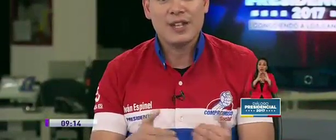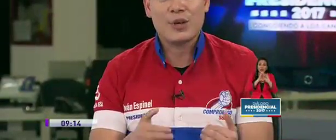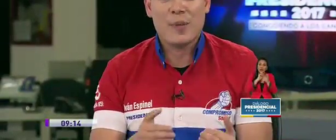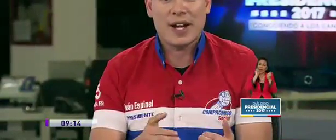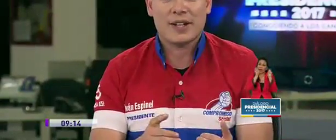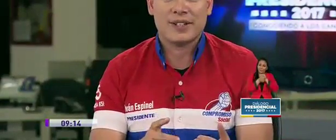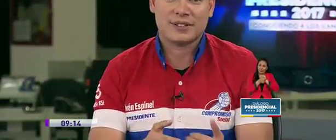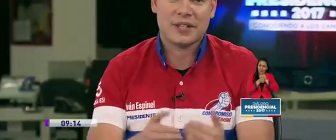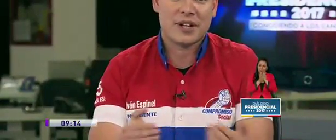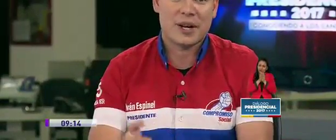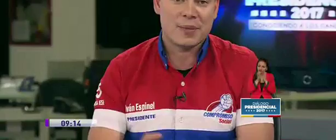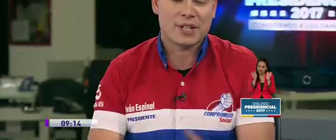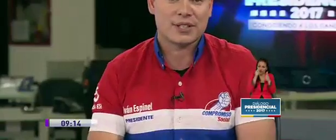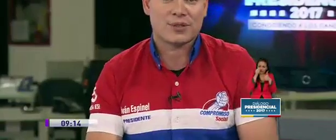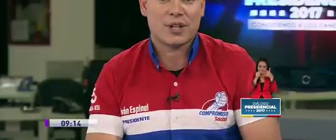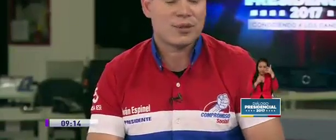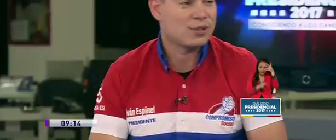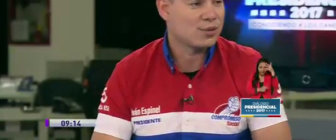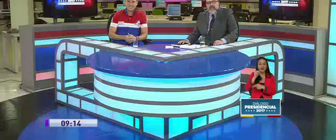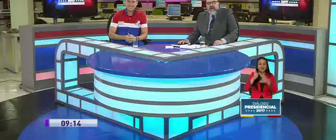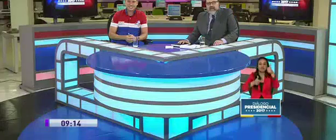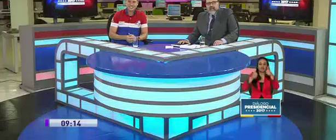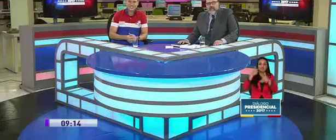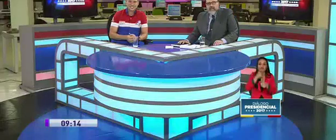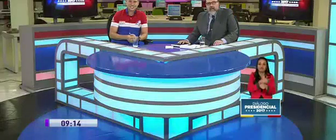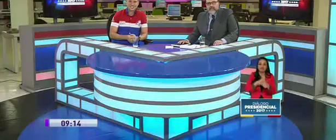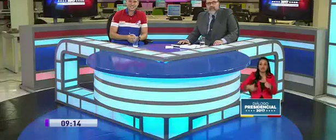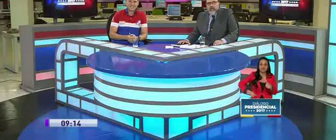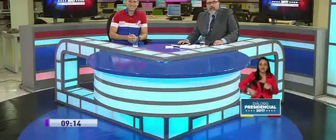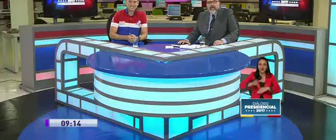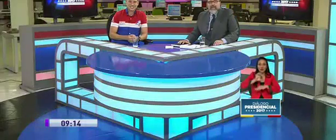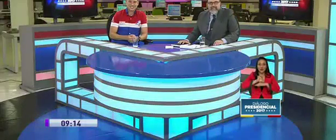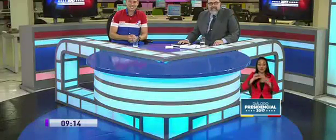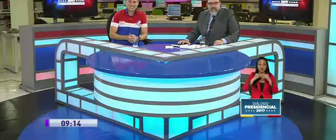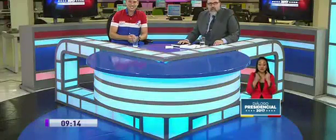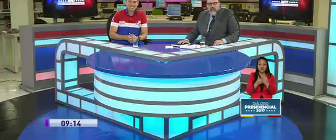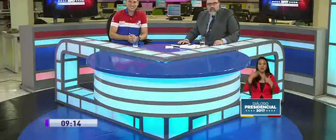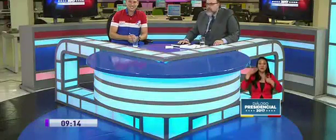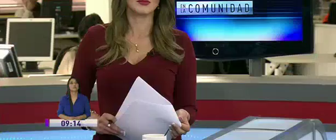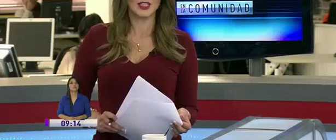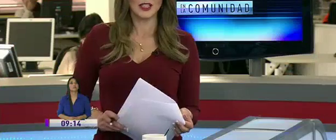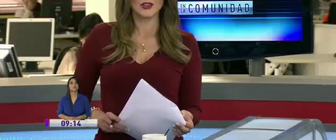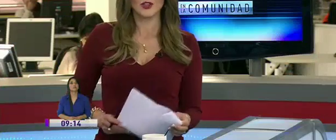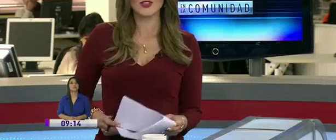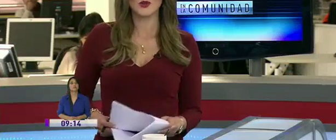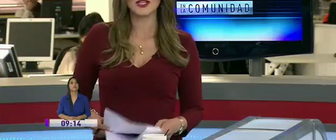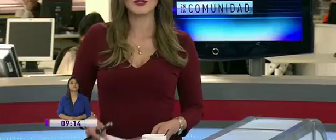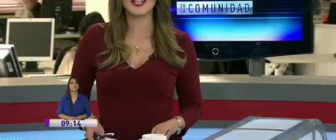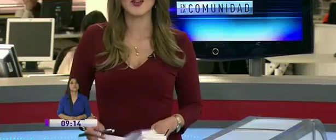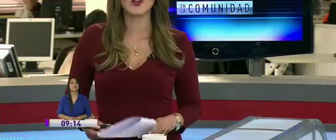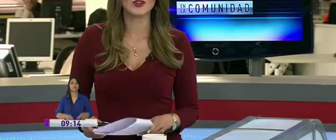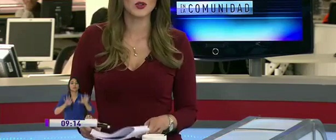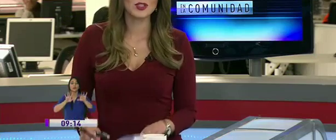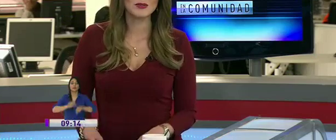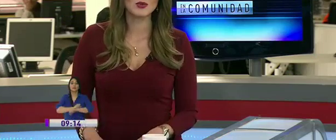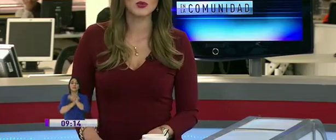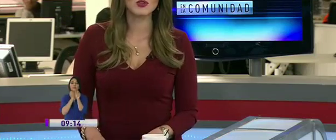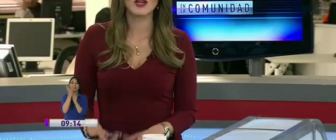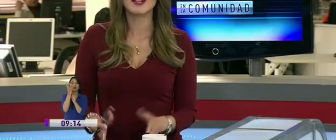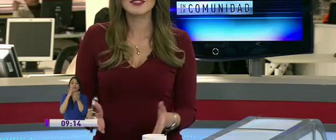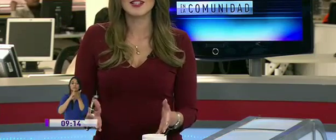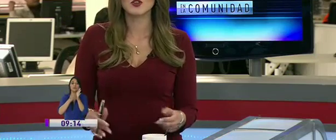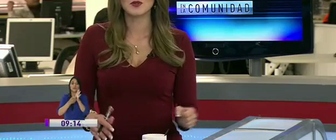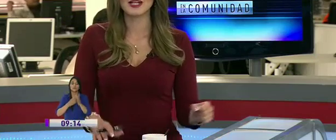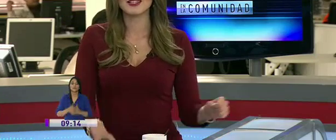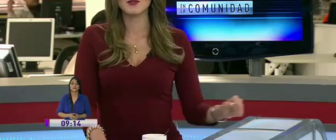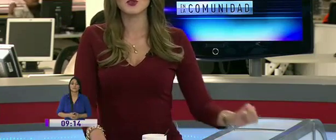Estos márgenes deben cambiarse dentro de la Constitución. En Quito informó Adriana Rojas. Son las 9 de la mañana con 14 minutos y avanzan